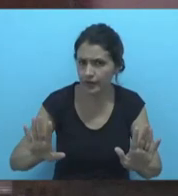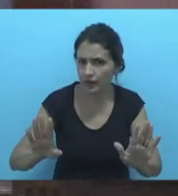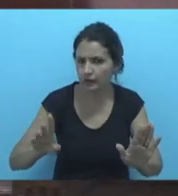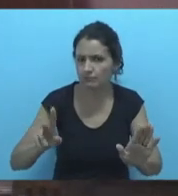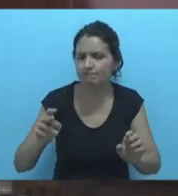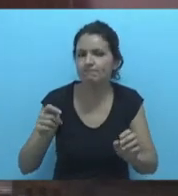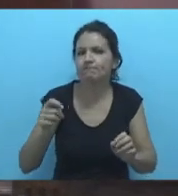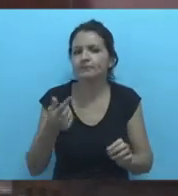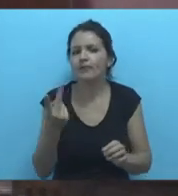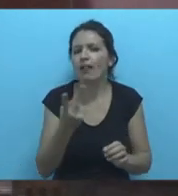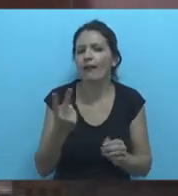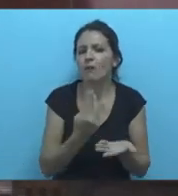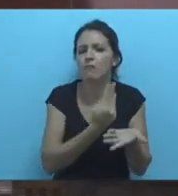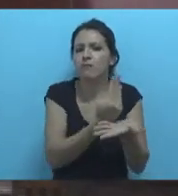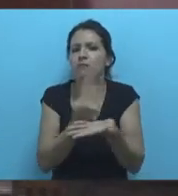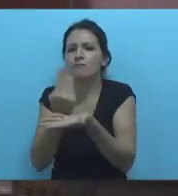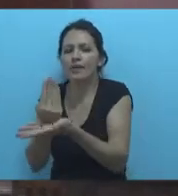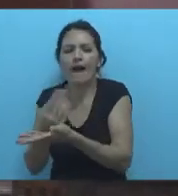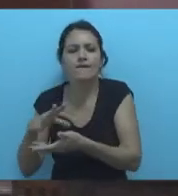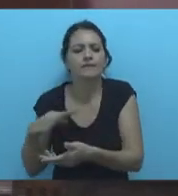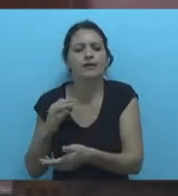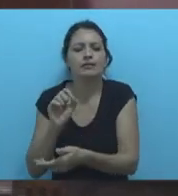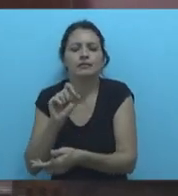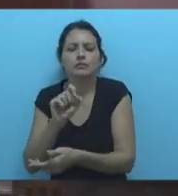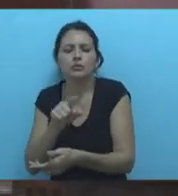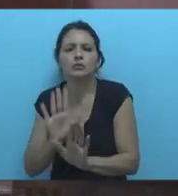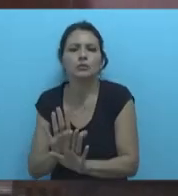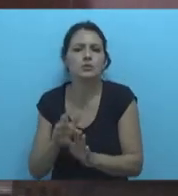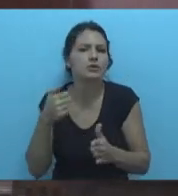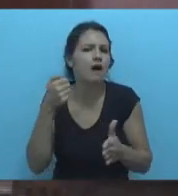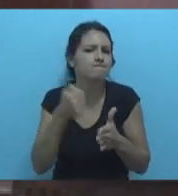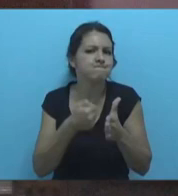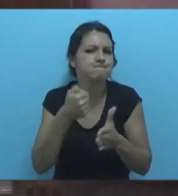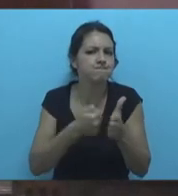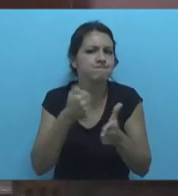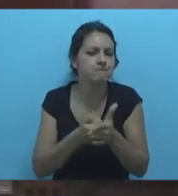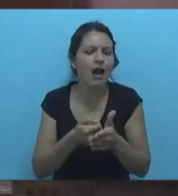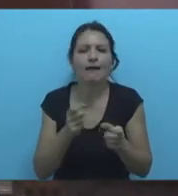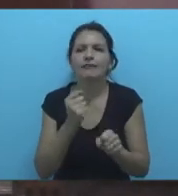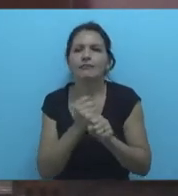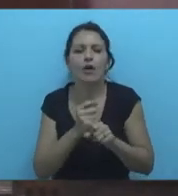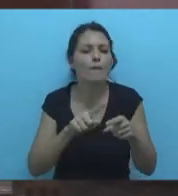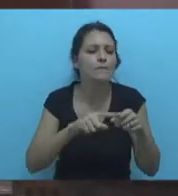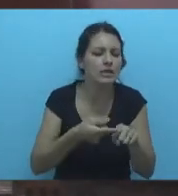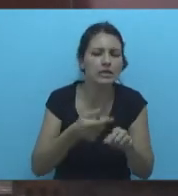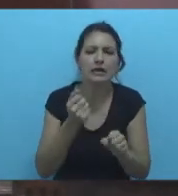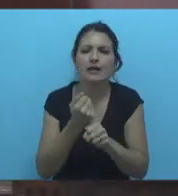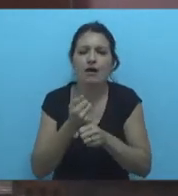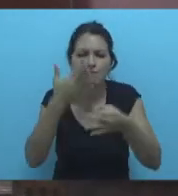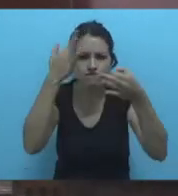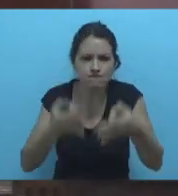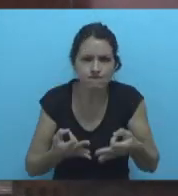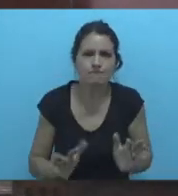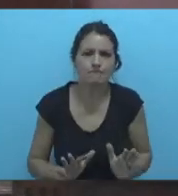sido dos actores preponderantes que han entregado su vida al servicio de la política y fundamentalmente a causas justas que